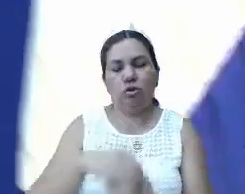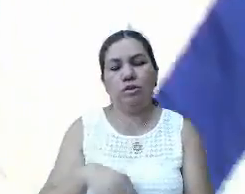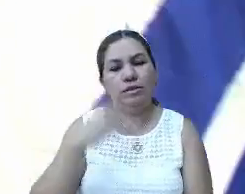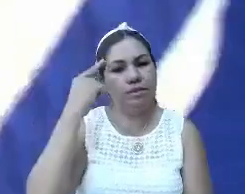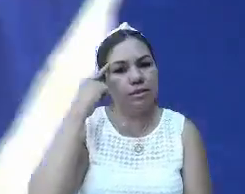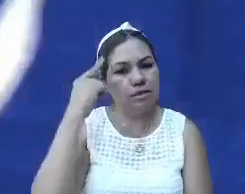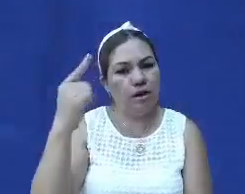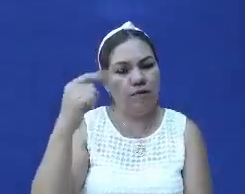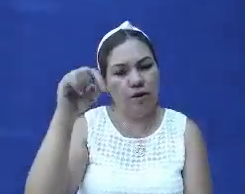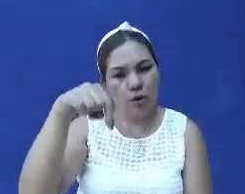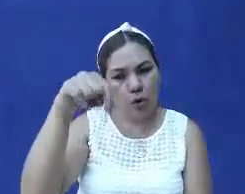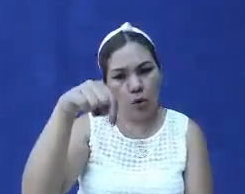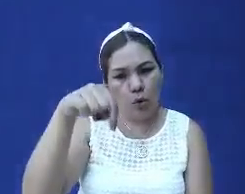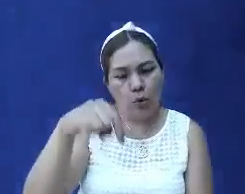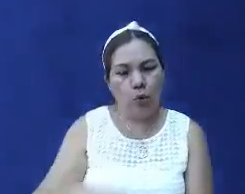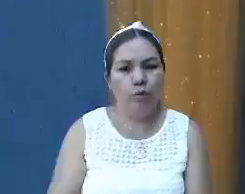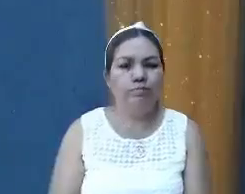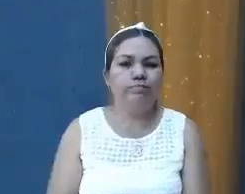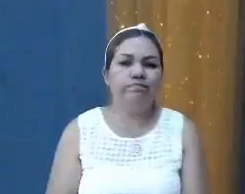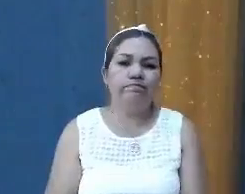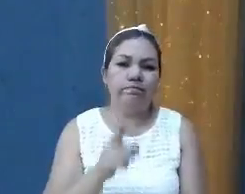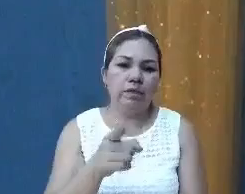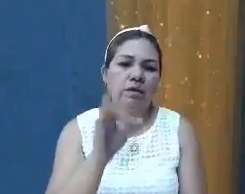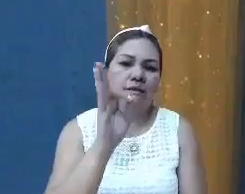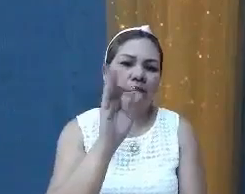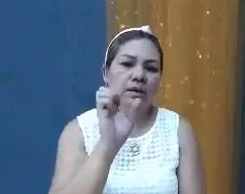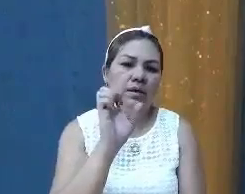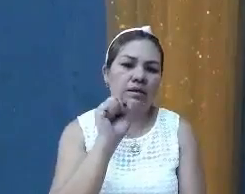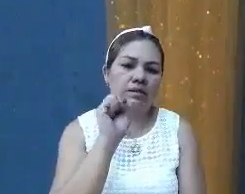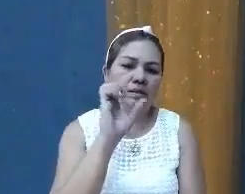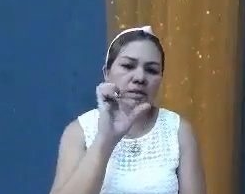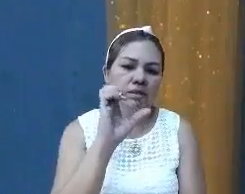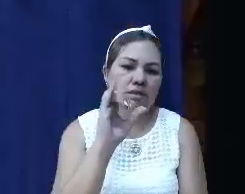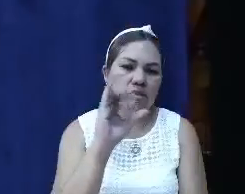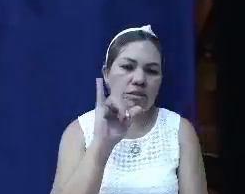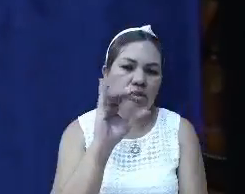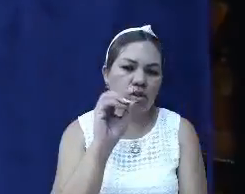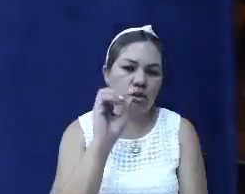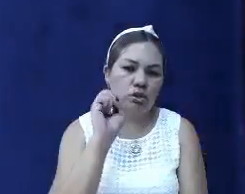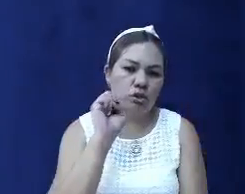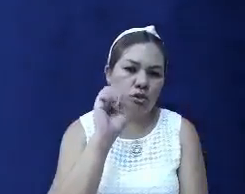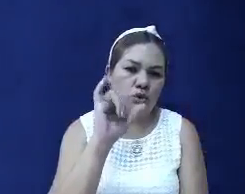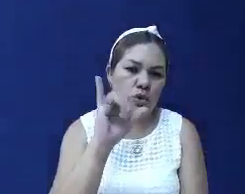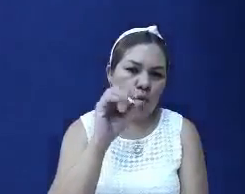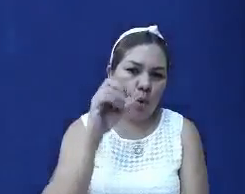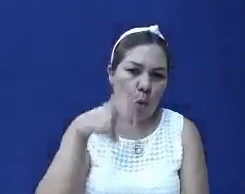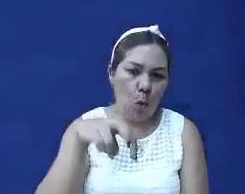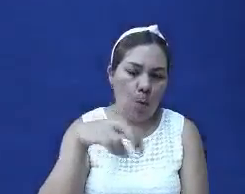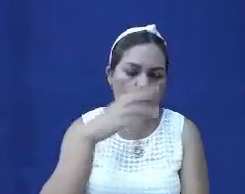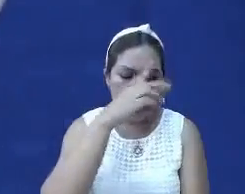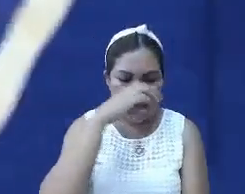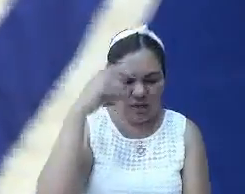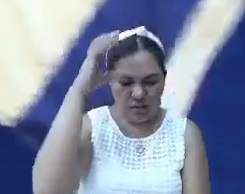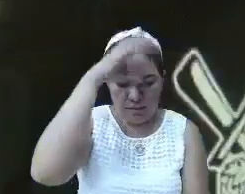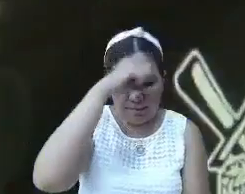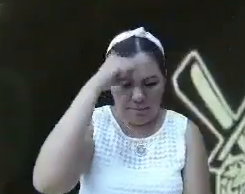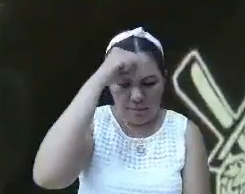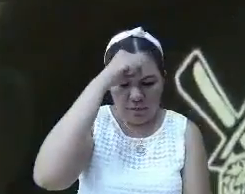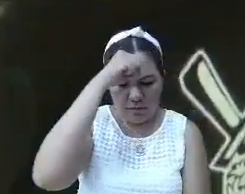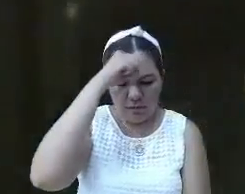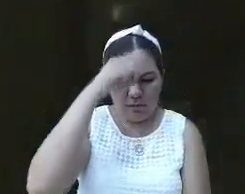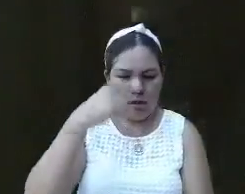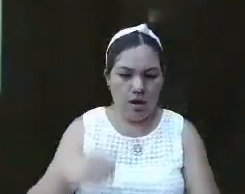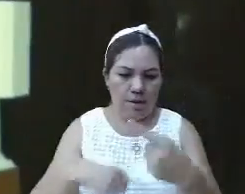saber que si hoy tomas la decisión de arrepentirte y entregar tu vida a Cristo, a partir de hoy mismo empieza la